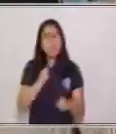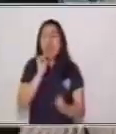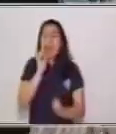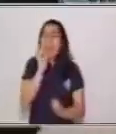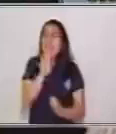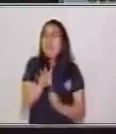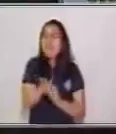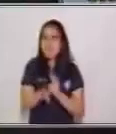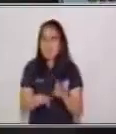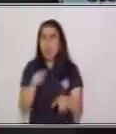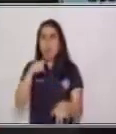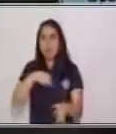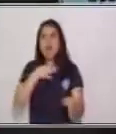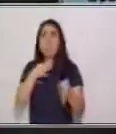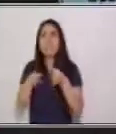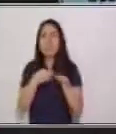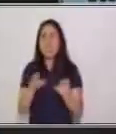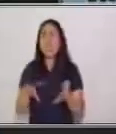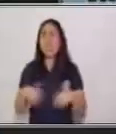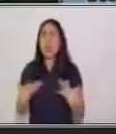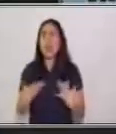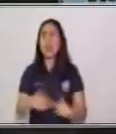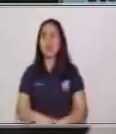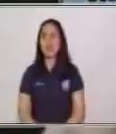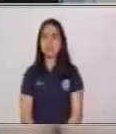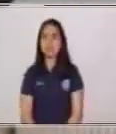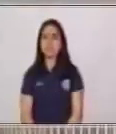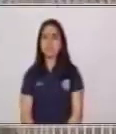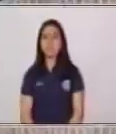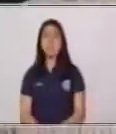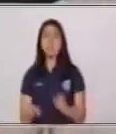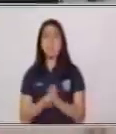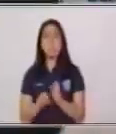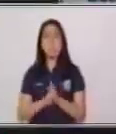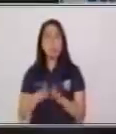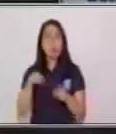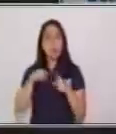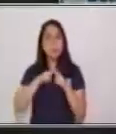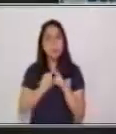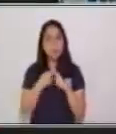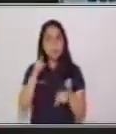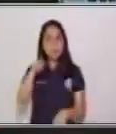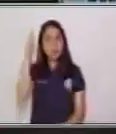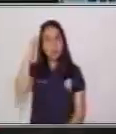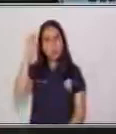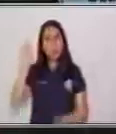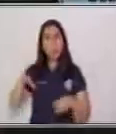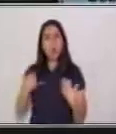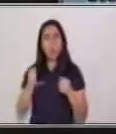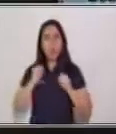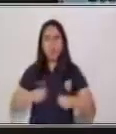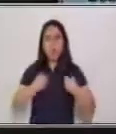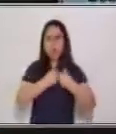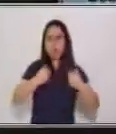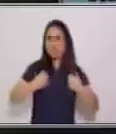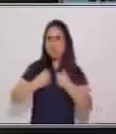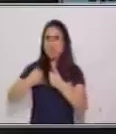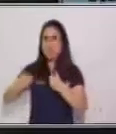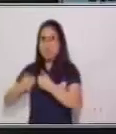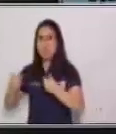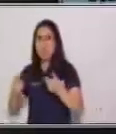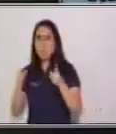complicado, pero en este momento lo veremos. Para empezar, ¿recuerdas cómo se dividen las palabras según su número de